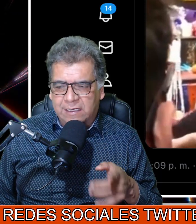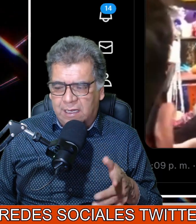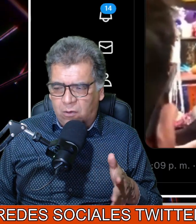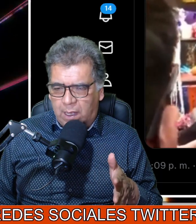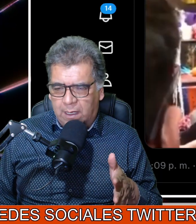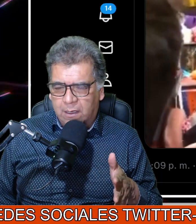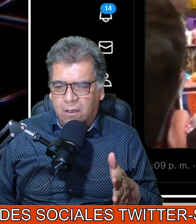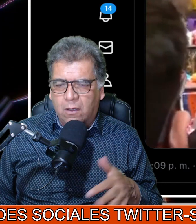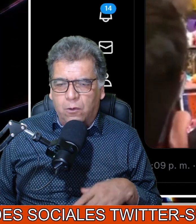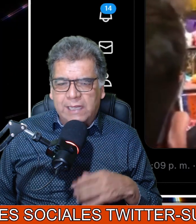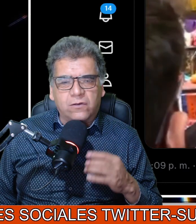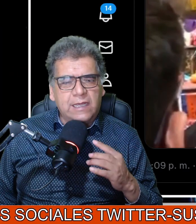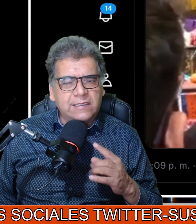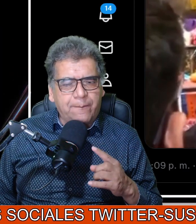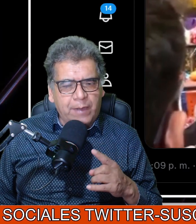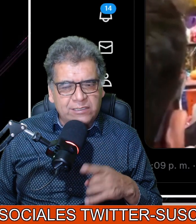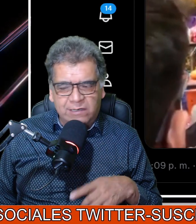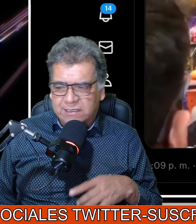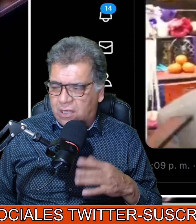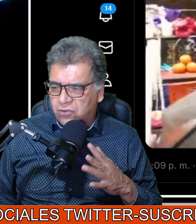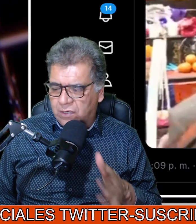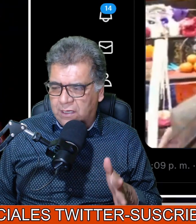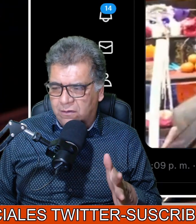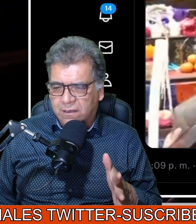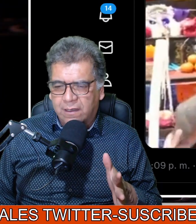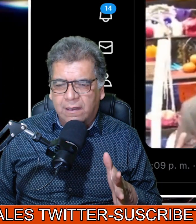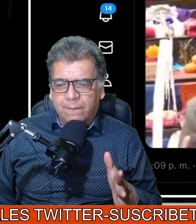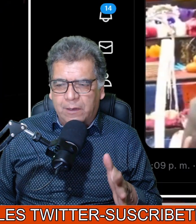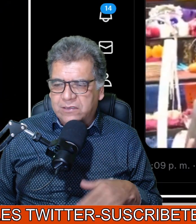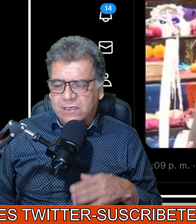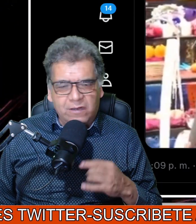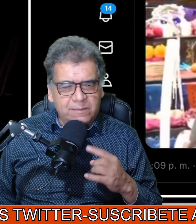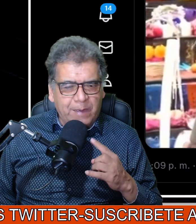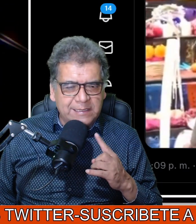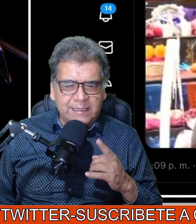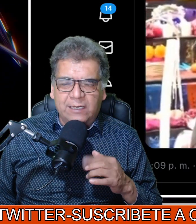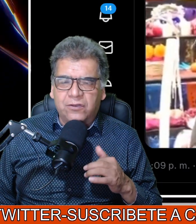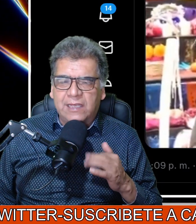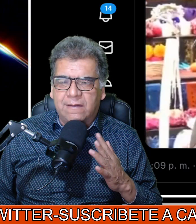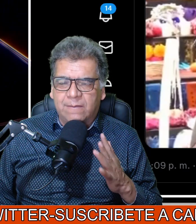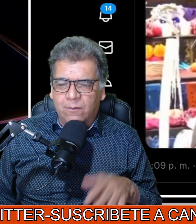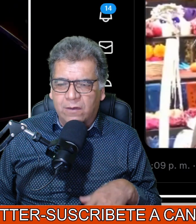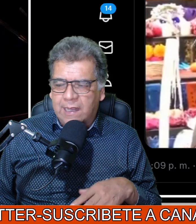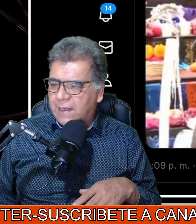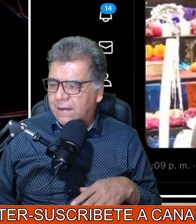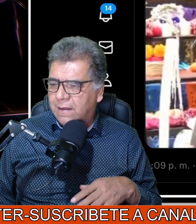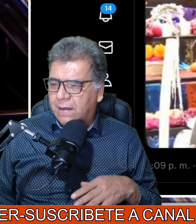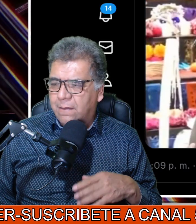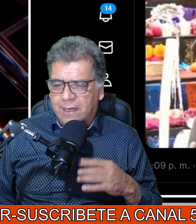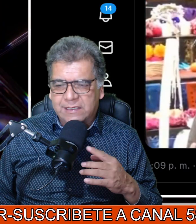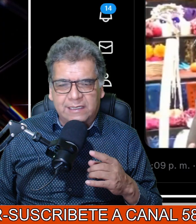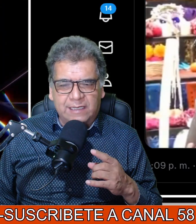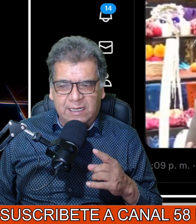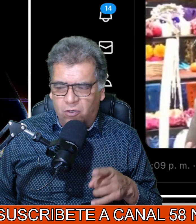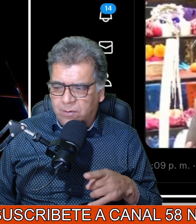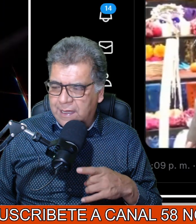de Sinaloa. Por eso hoy está preso en Estados Unidos. Pero estos señores parece que no tienen memoria,